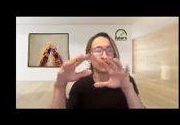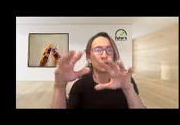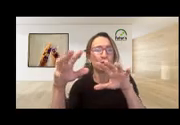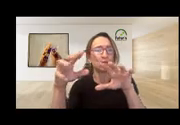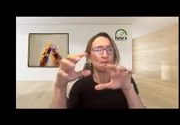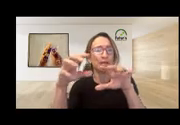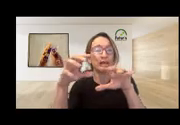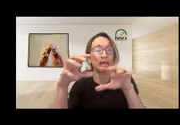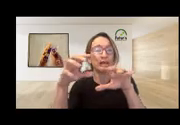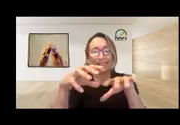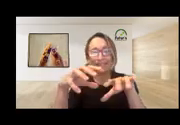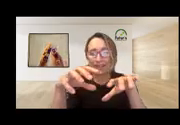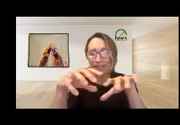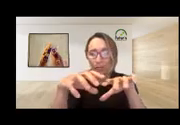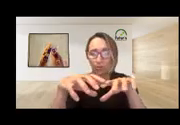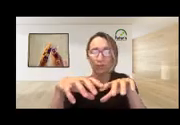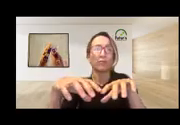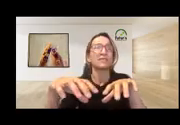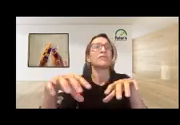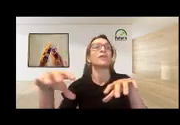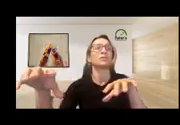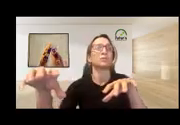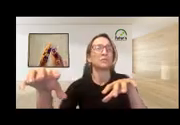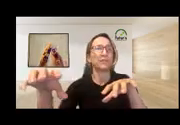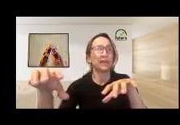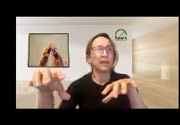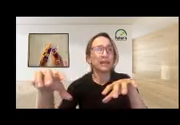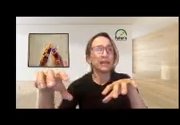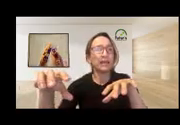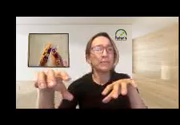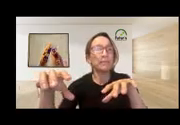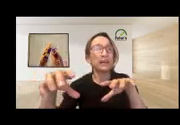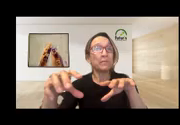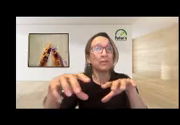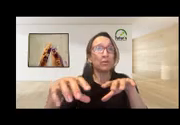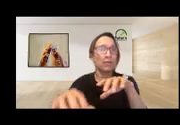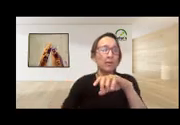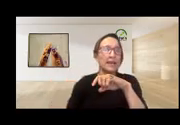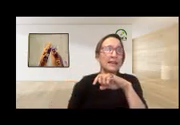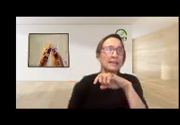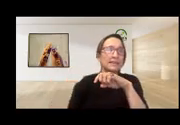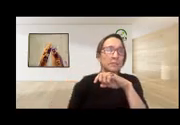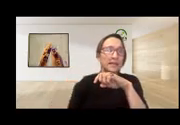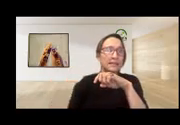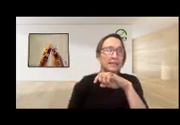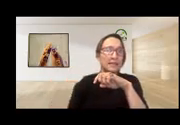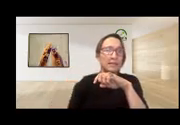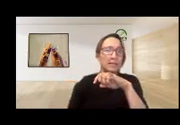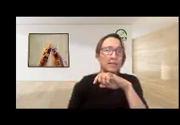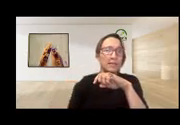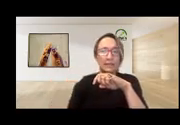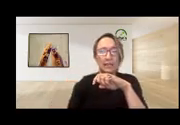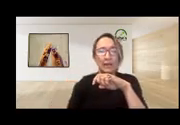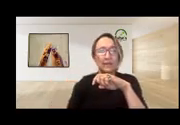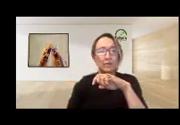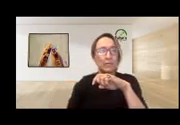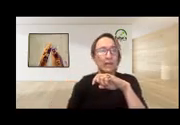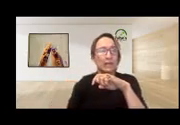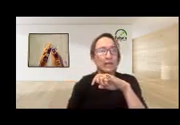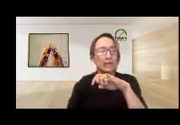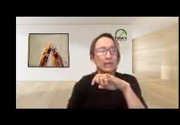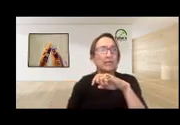sedimentos y toda una serie de procesos, este istmo se fue cerrando y permitió que las especies de animales